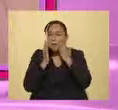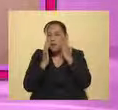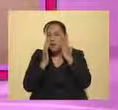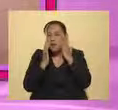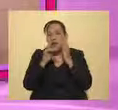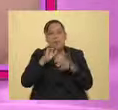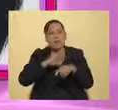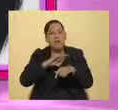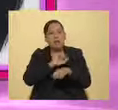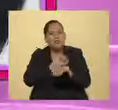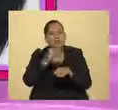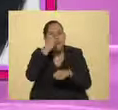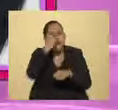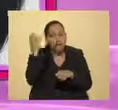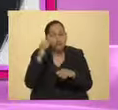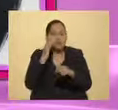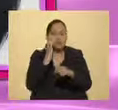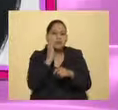más ligera,